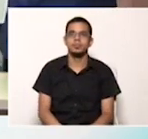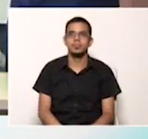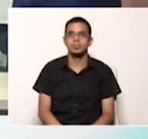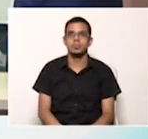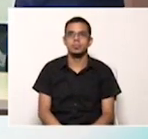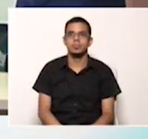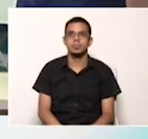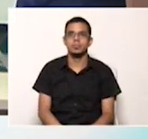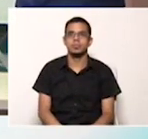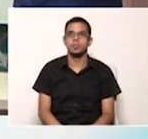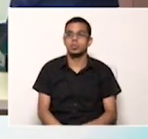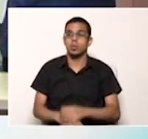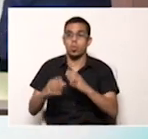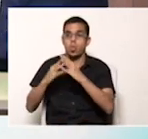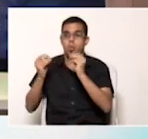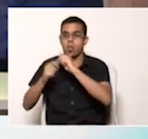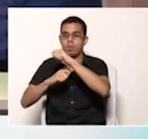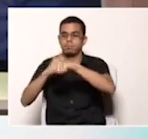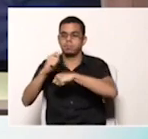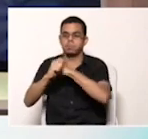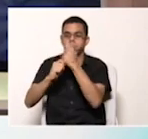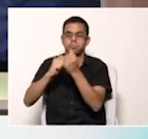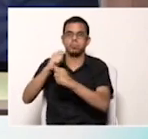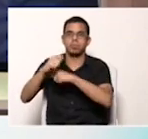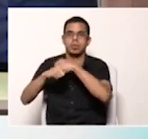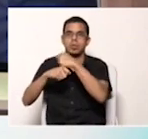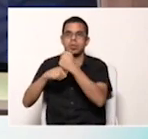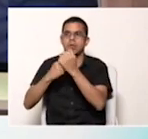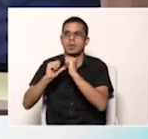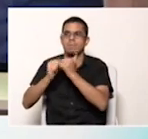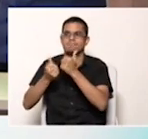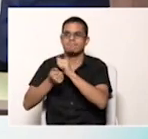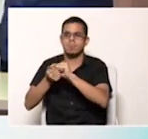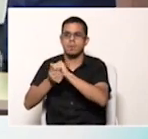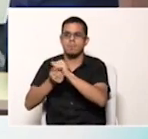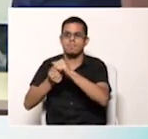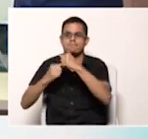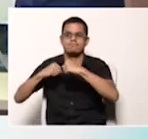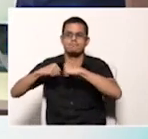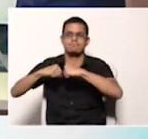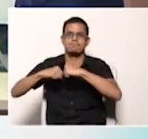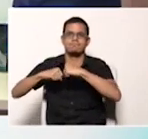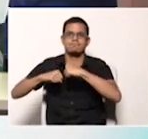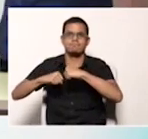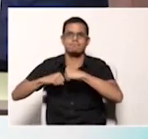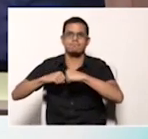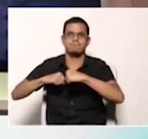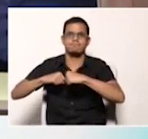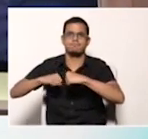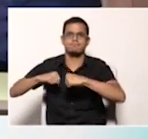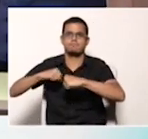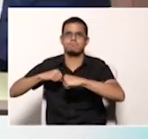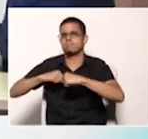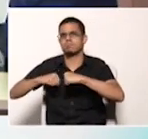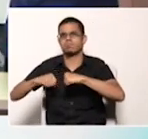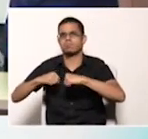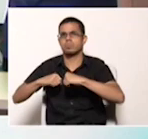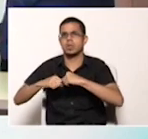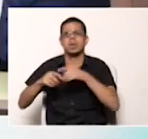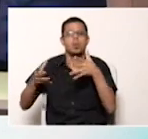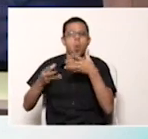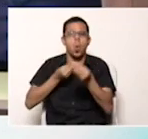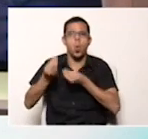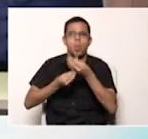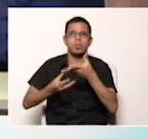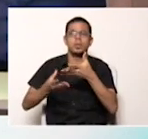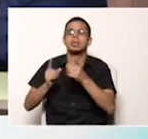sencillamente, son moléculas que están en constante agitación. Esta agitación se traduce